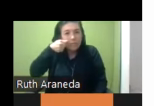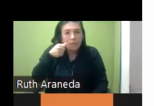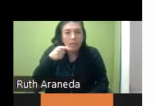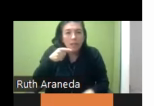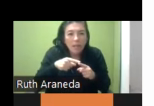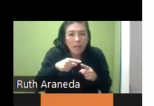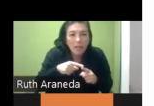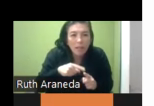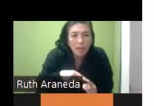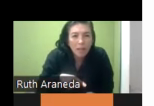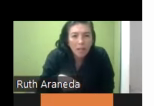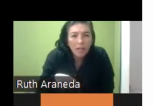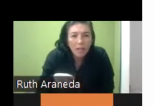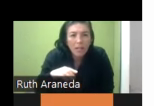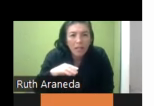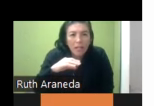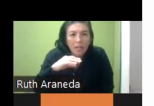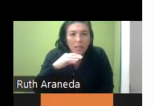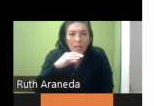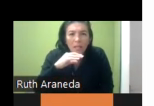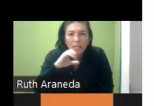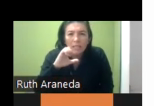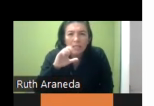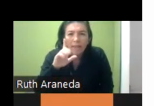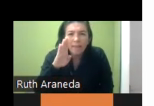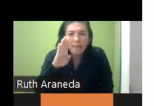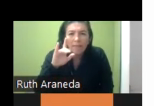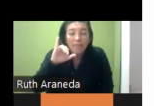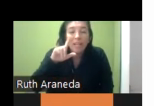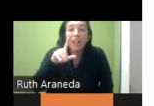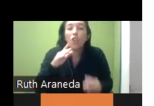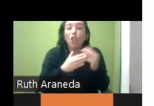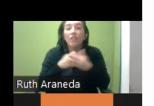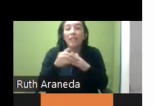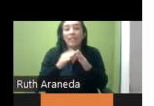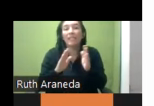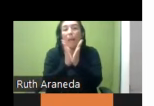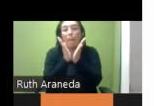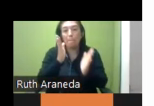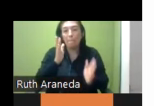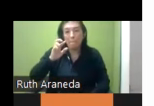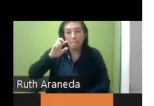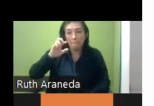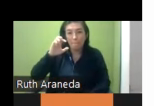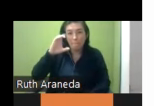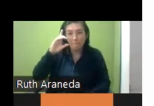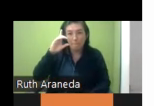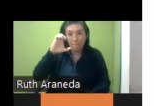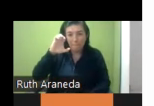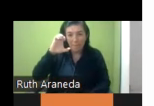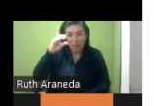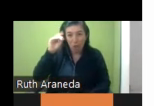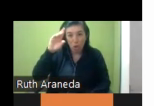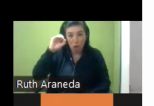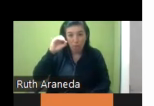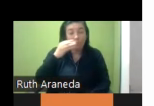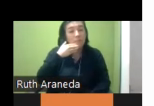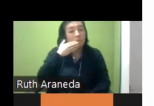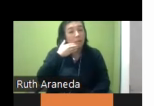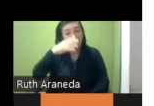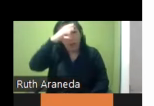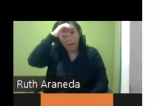en San Pedro de Atacama. y el otro lado de la cordillera lo mismo,